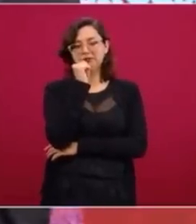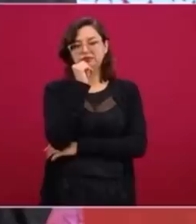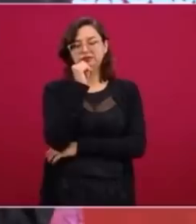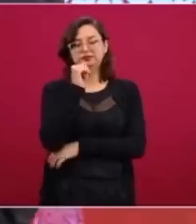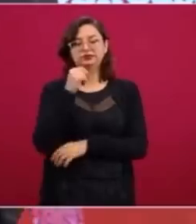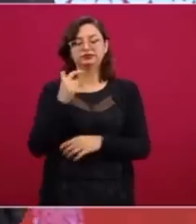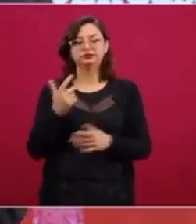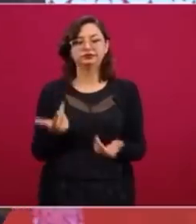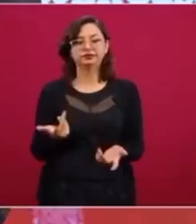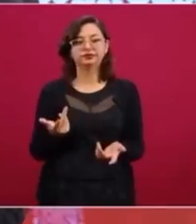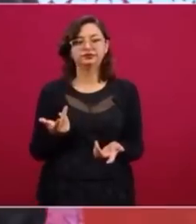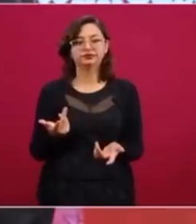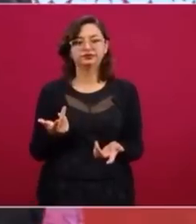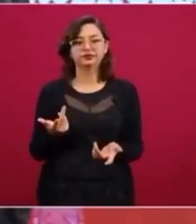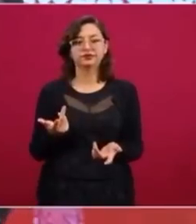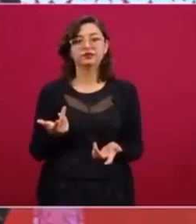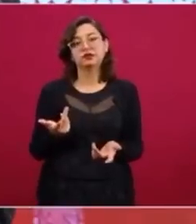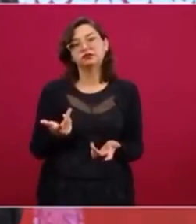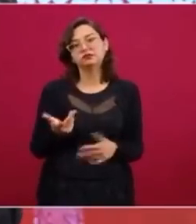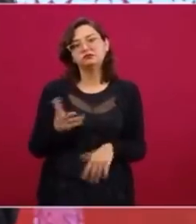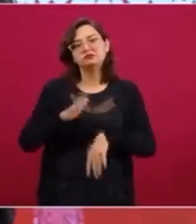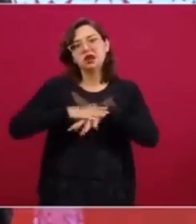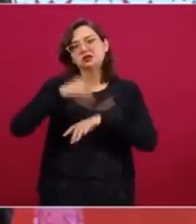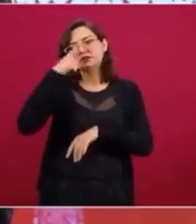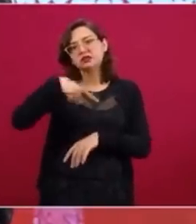Tienen más posibilidad de la radio.